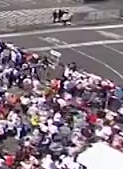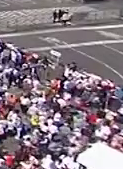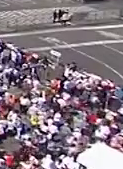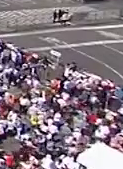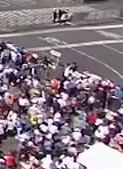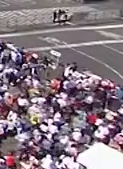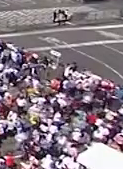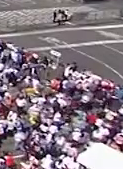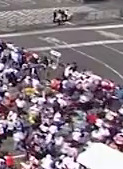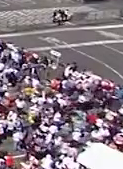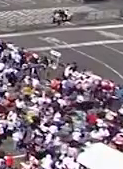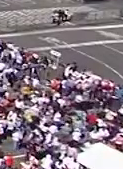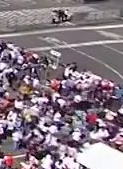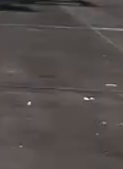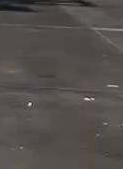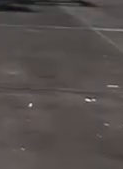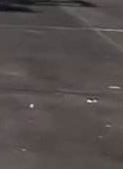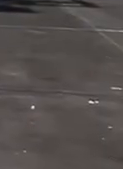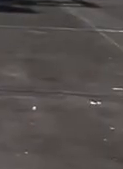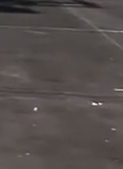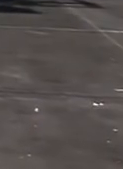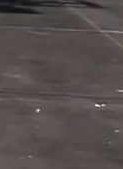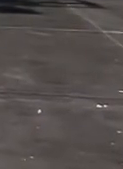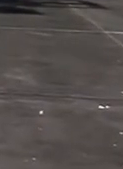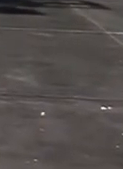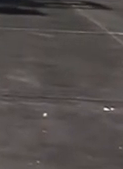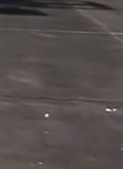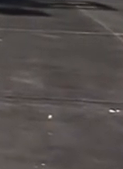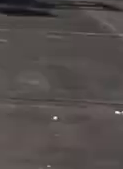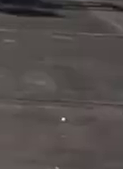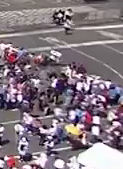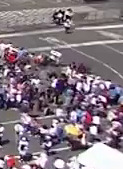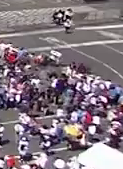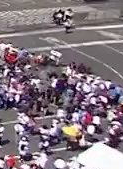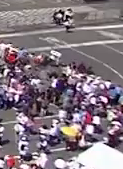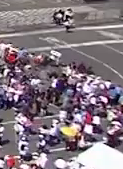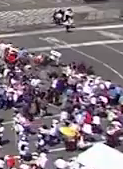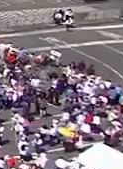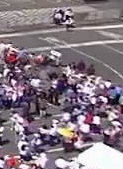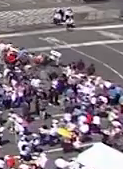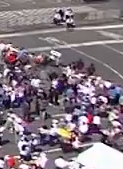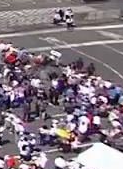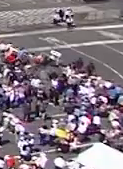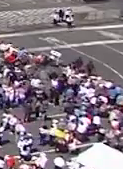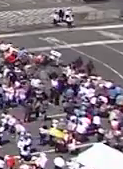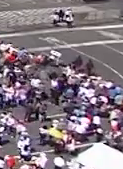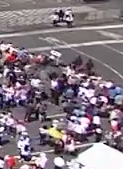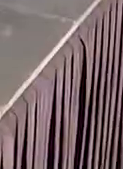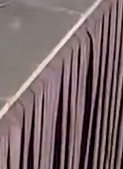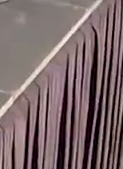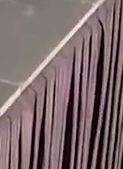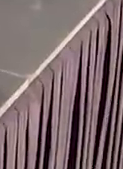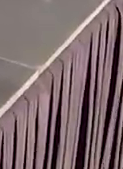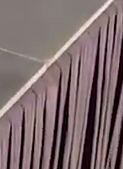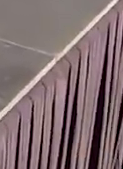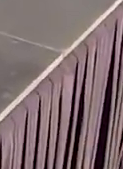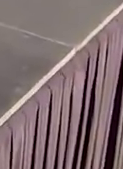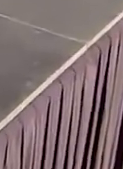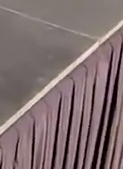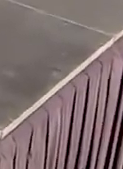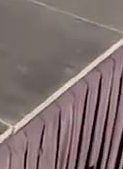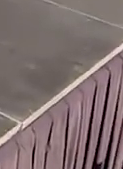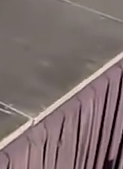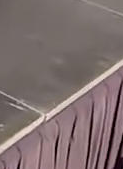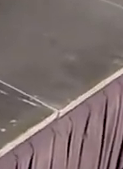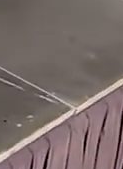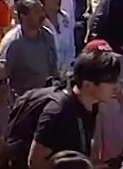El mandatario hizo un detallado balance de los logros y pendientes. Destacó que de los 100 compromisos fijados hace un año, se han concretado